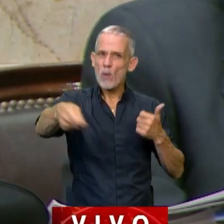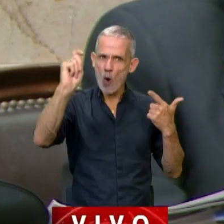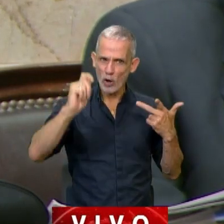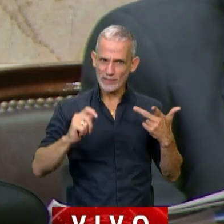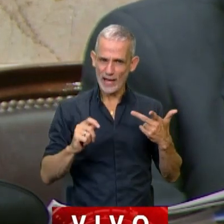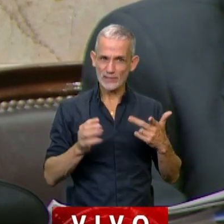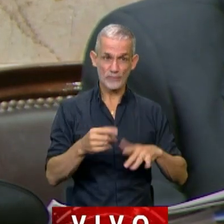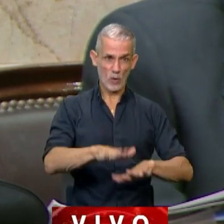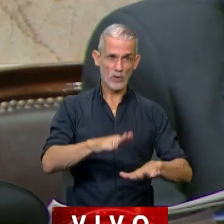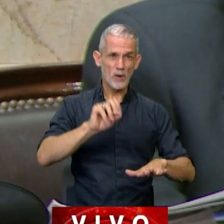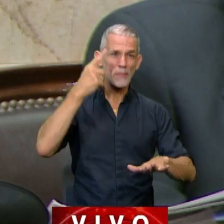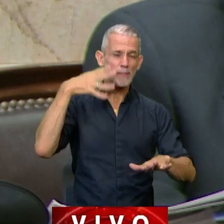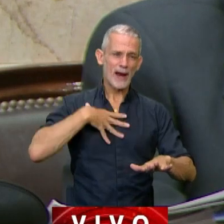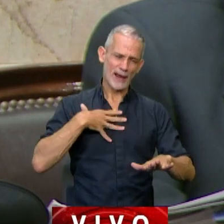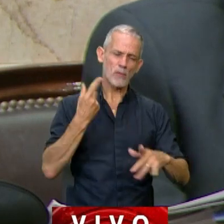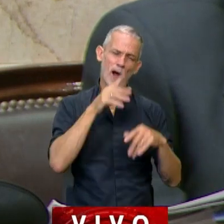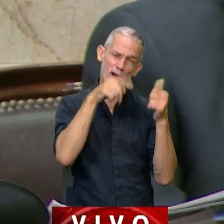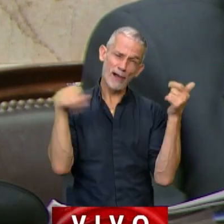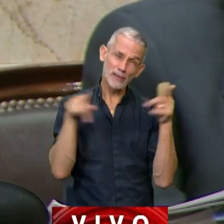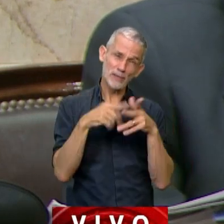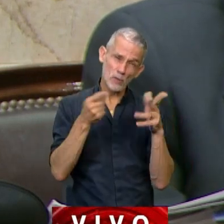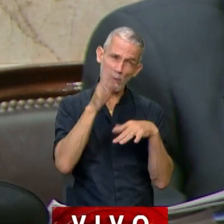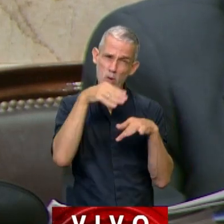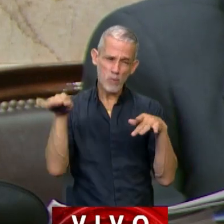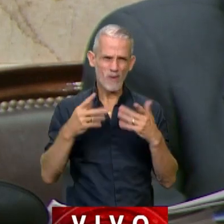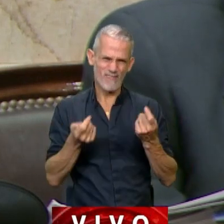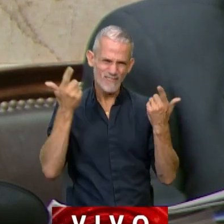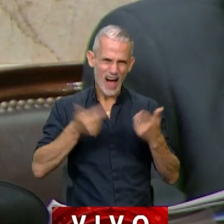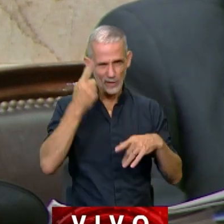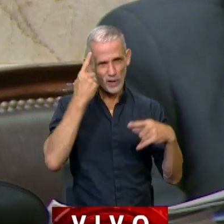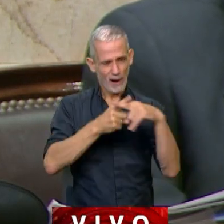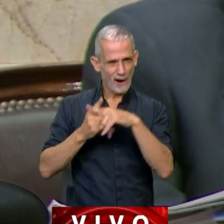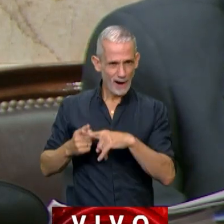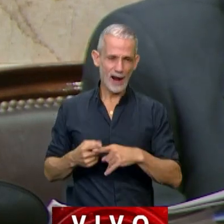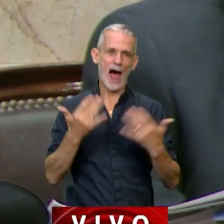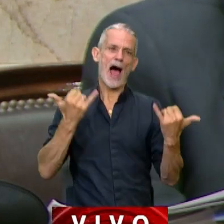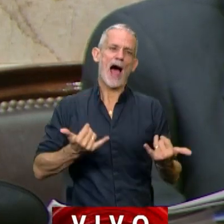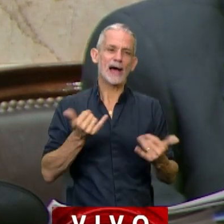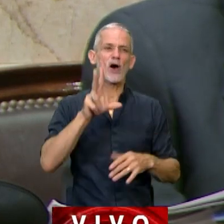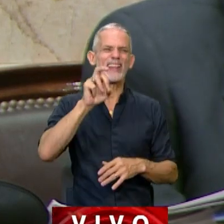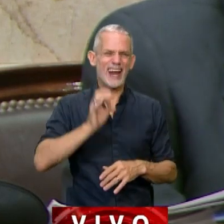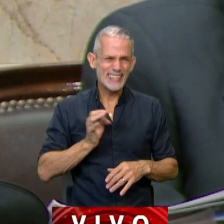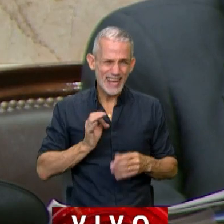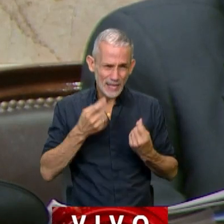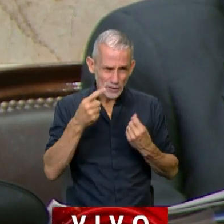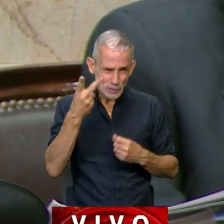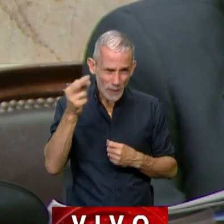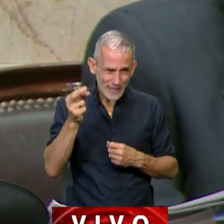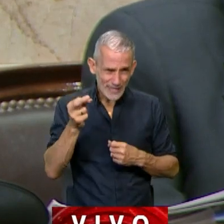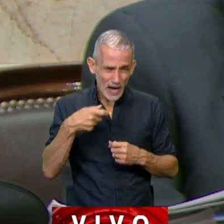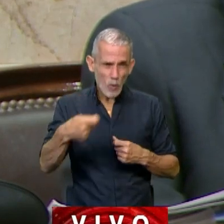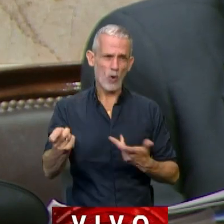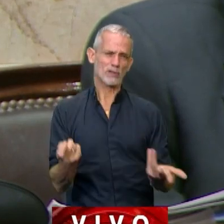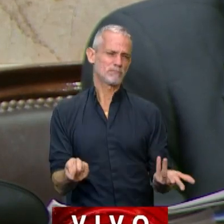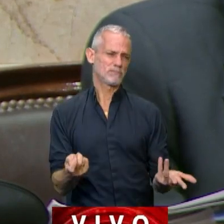un niño que está primer grado puede hacer la división una regla de tres muy simple diciendo que claramente no son 30 años 120 cuotas con